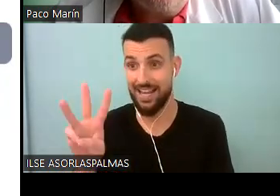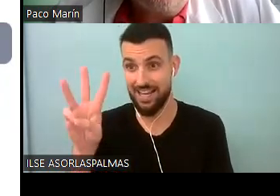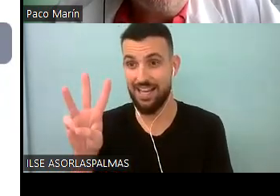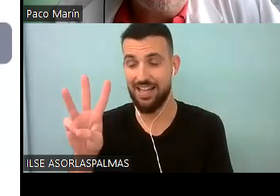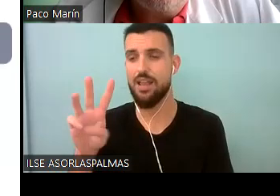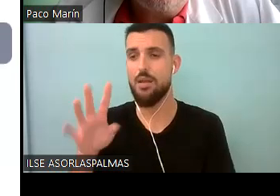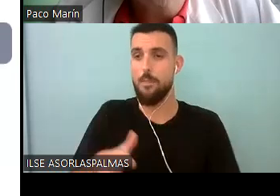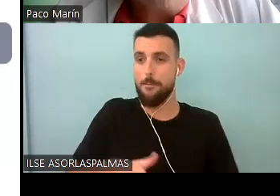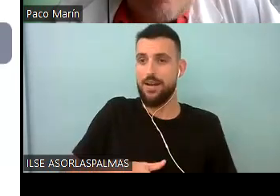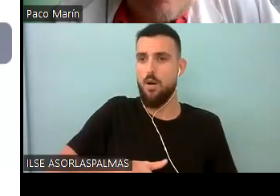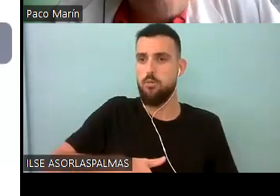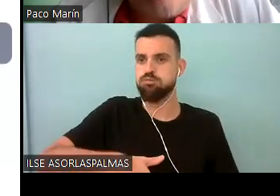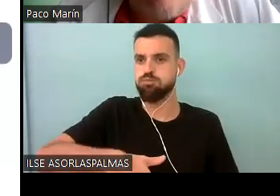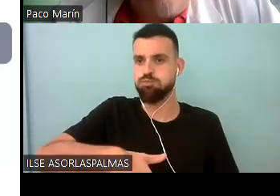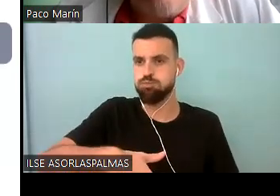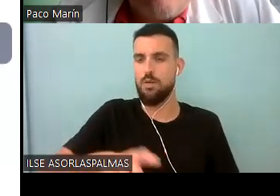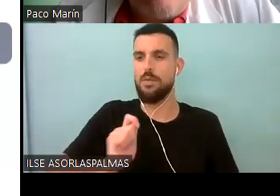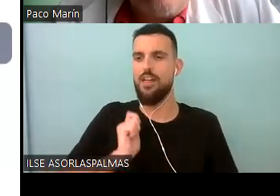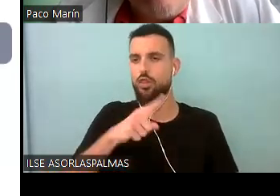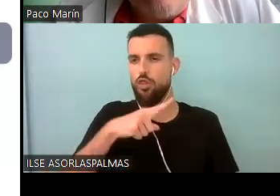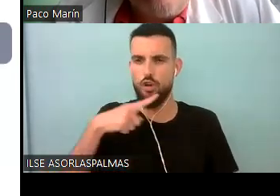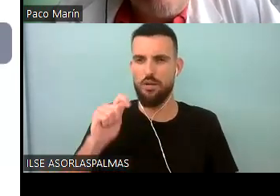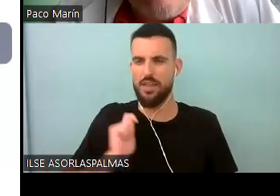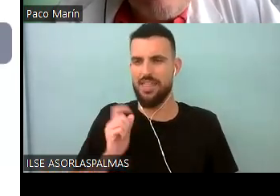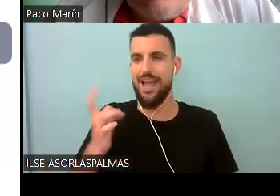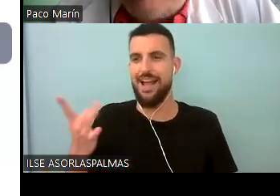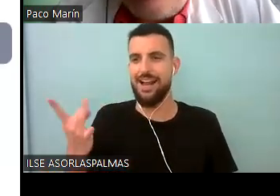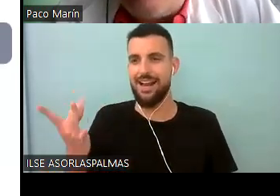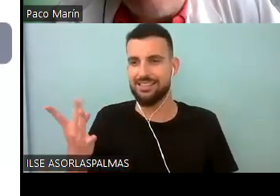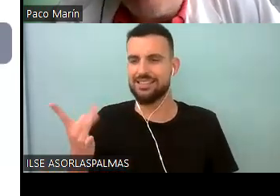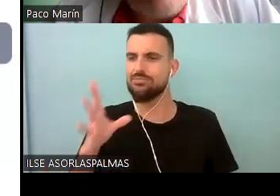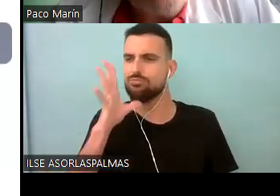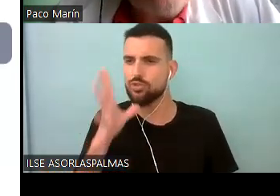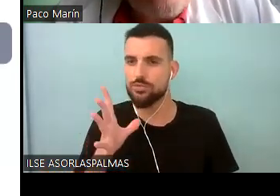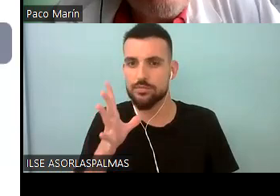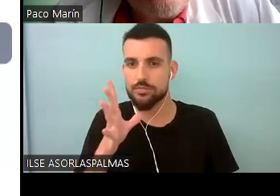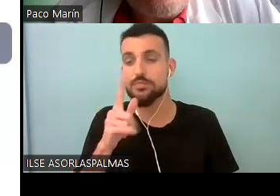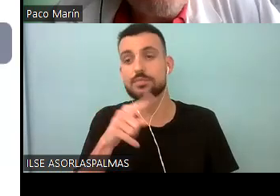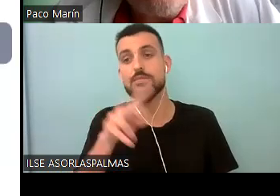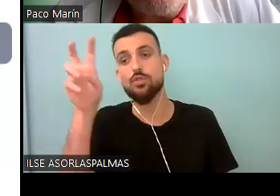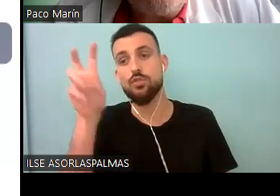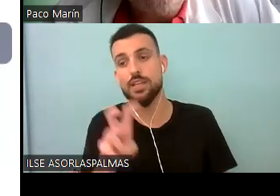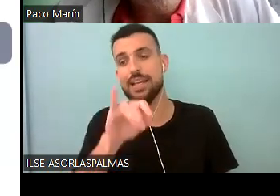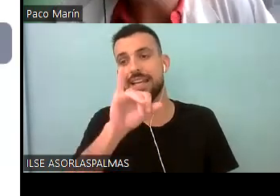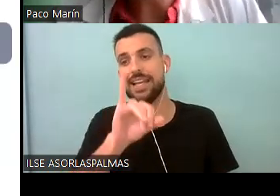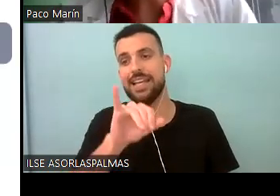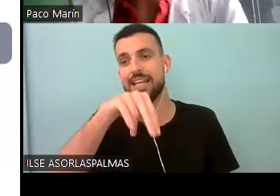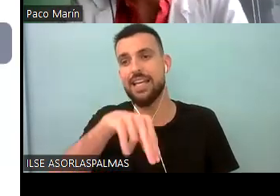vientre y le produce dolor y gases. ¿Eso a qué se puede deber? La inulina. Probablemente la inulina